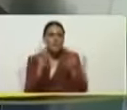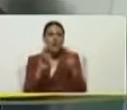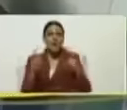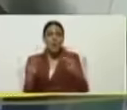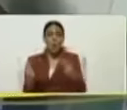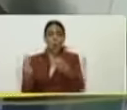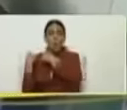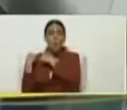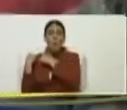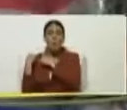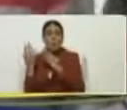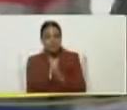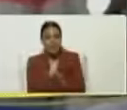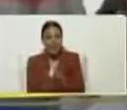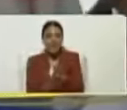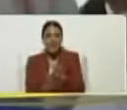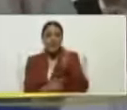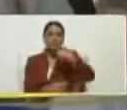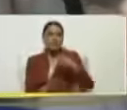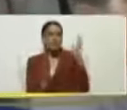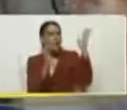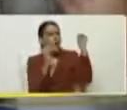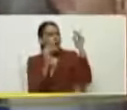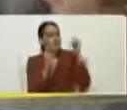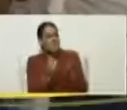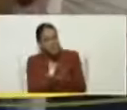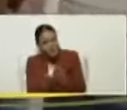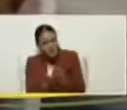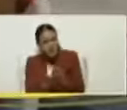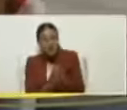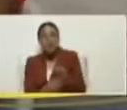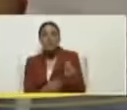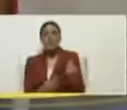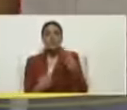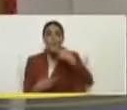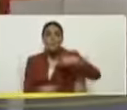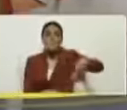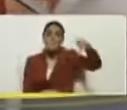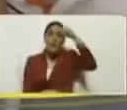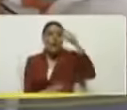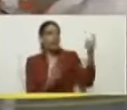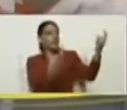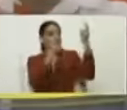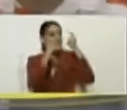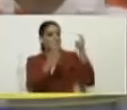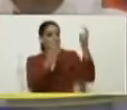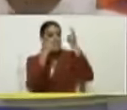eterno, nuestra inspiración permanente, nuestro padre, nuestro maestro.